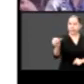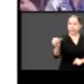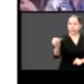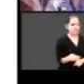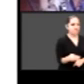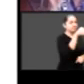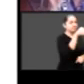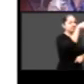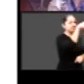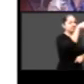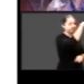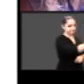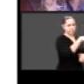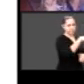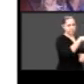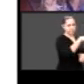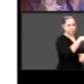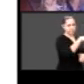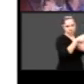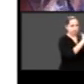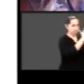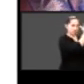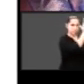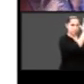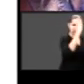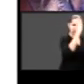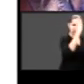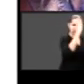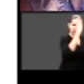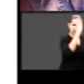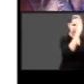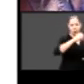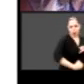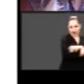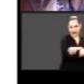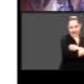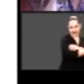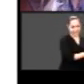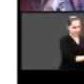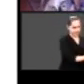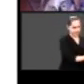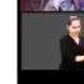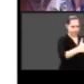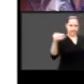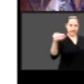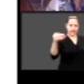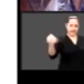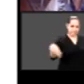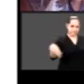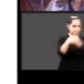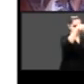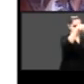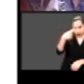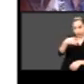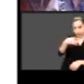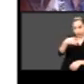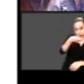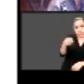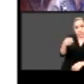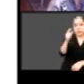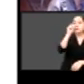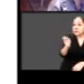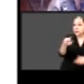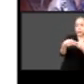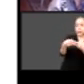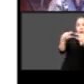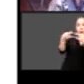anaquel donde guardemos los libros y le hacemos claro al niño que terminamos quiere empezar